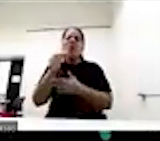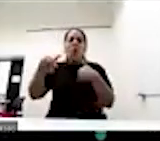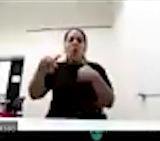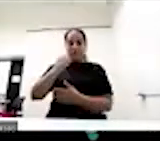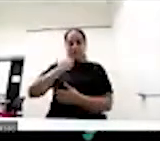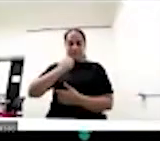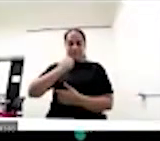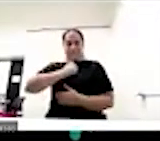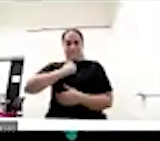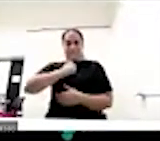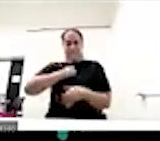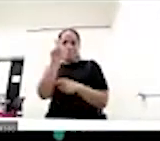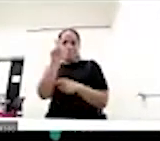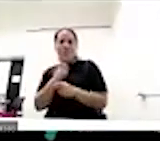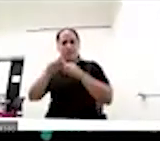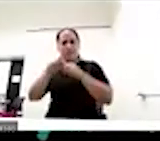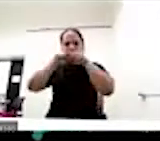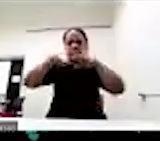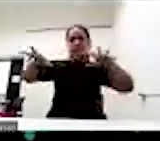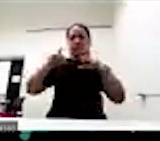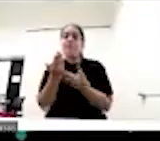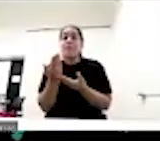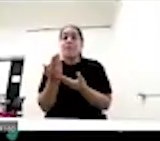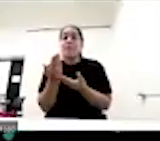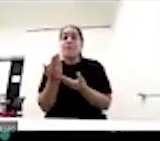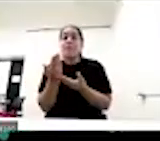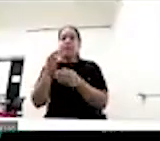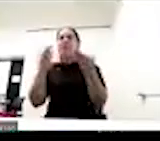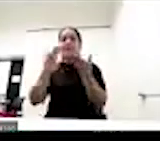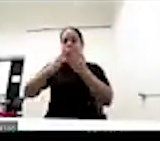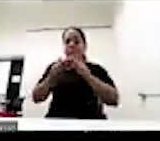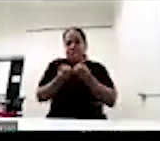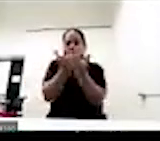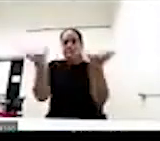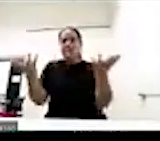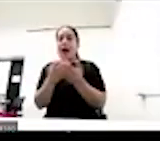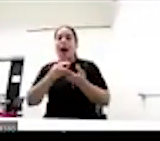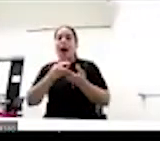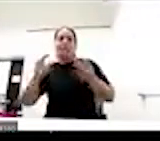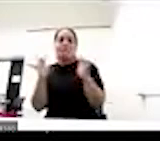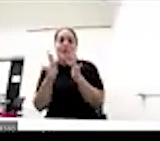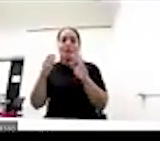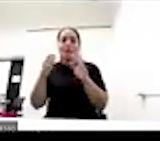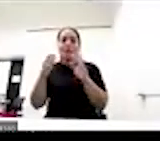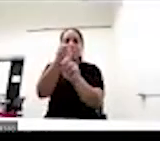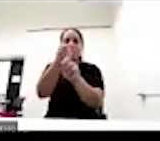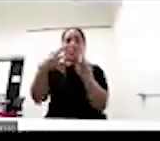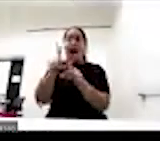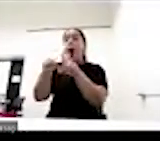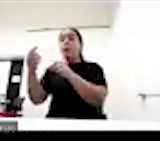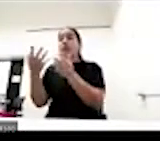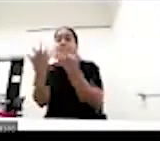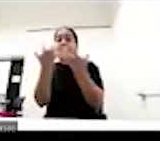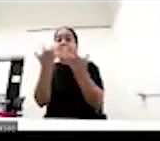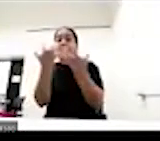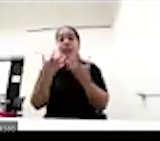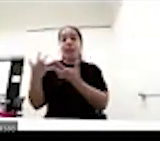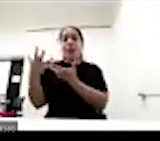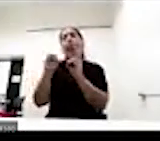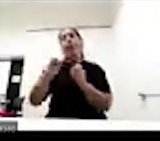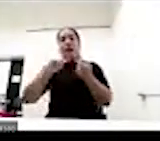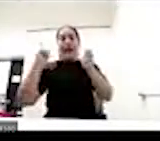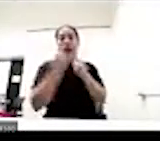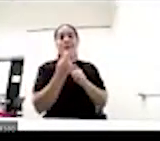dirige idealmente a una comunidad e idealmente quiere o pretende generar cambios en el otro, acaso